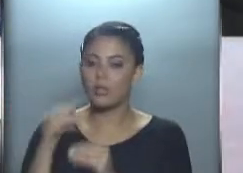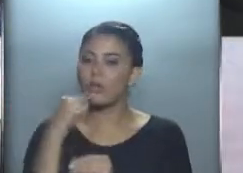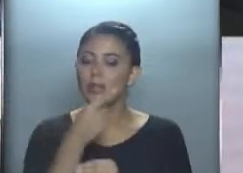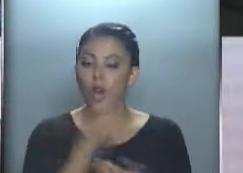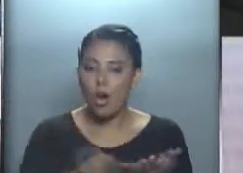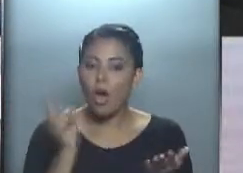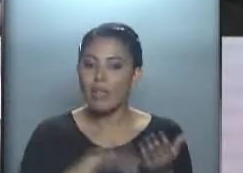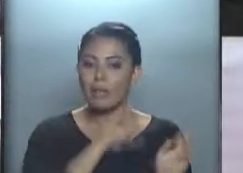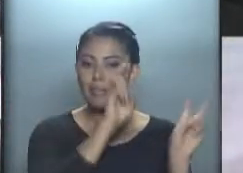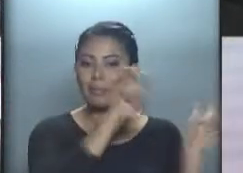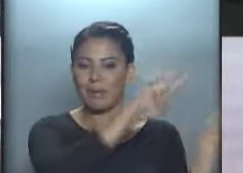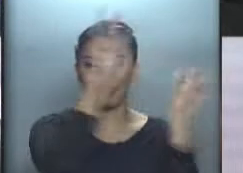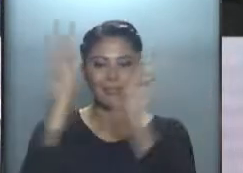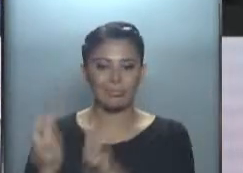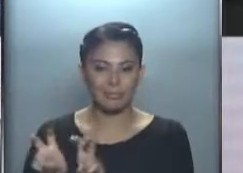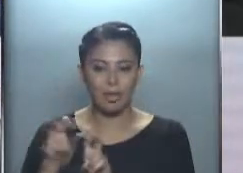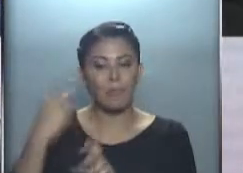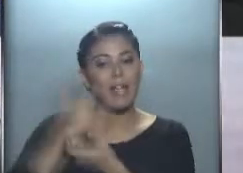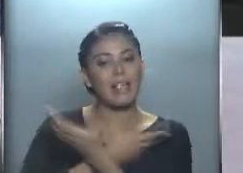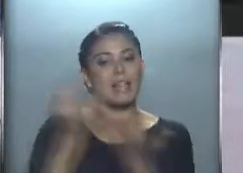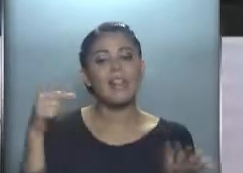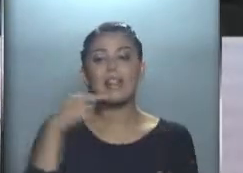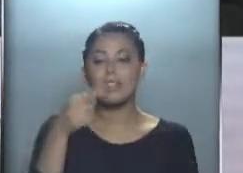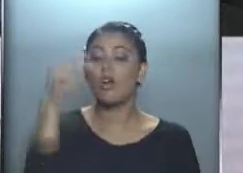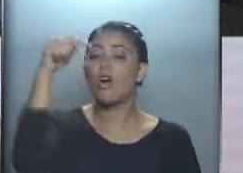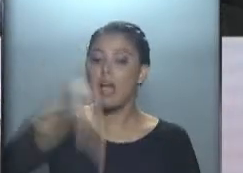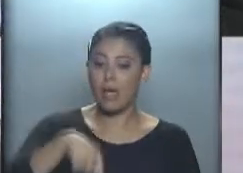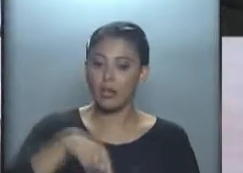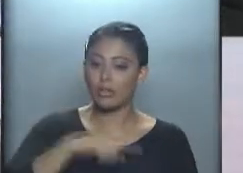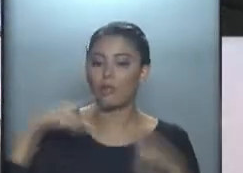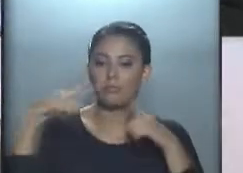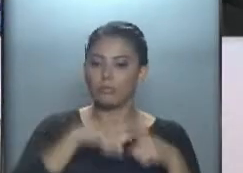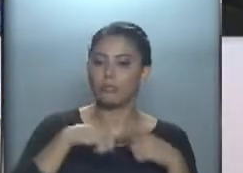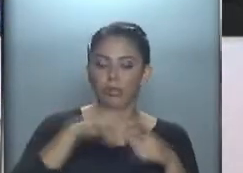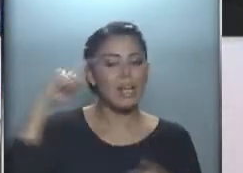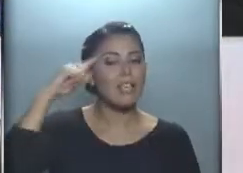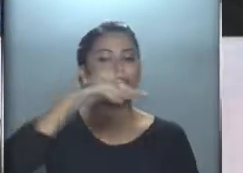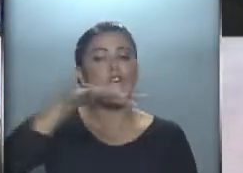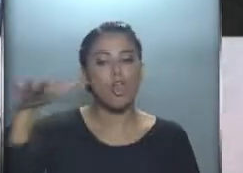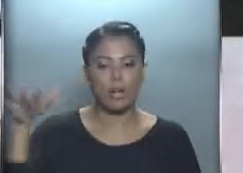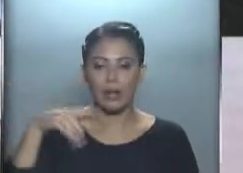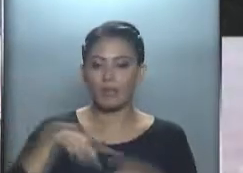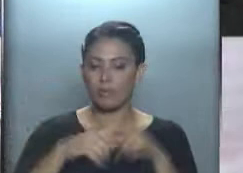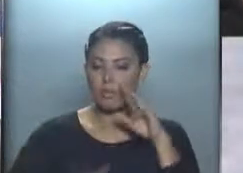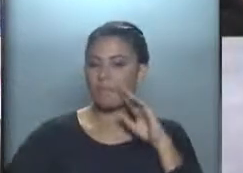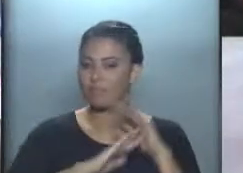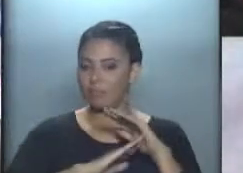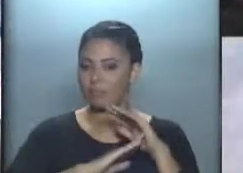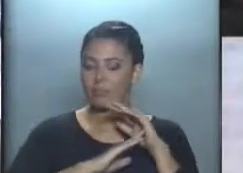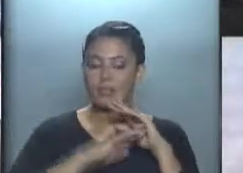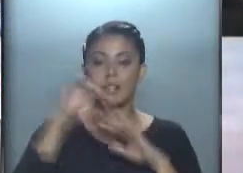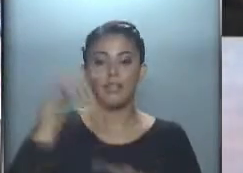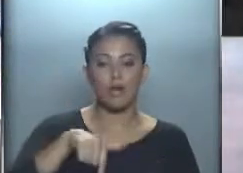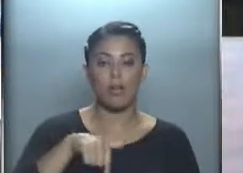vuelo de vuelta referencia del tema desde un enfoque más global dijo esto es una discusión ideológica una discusión central y se está